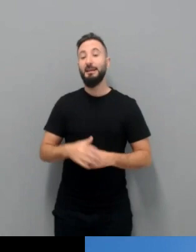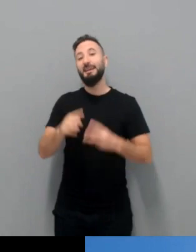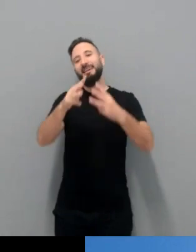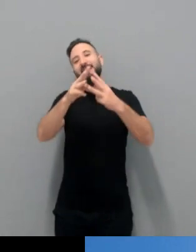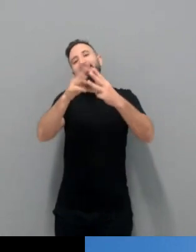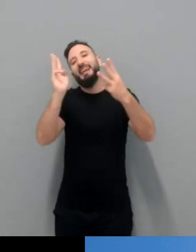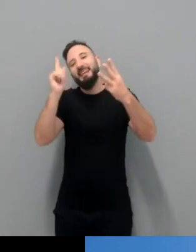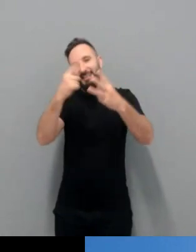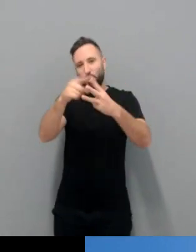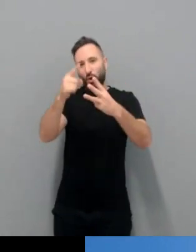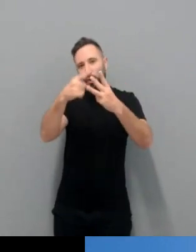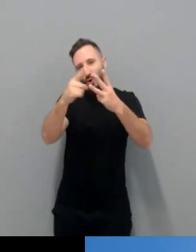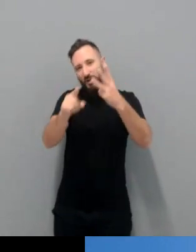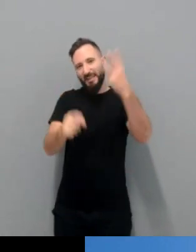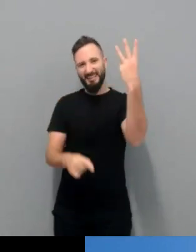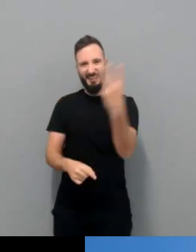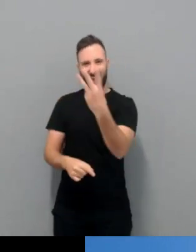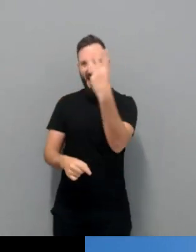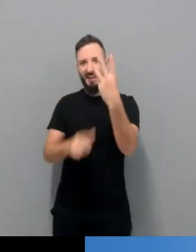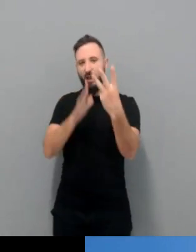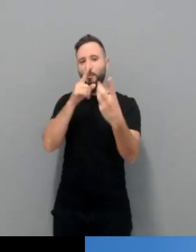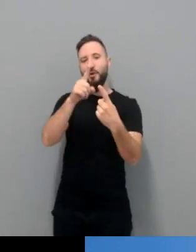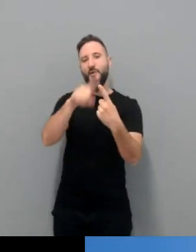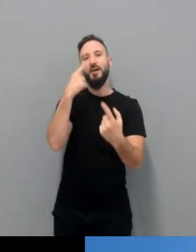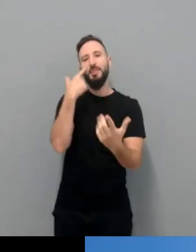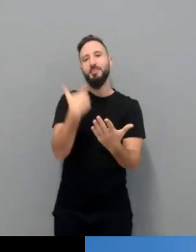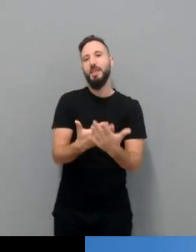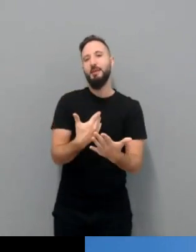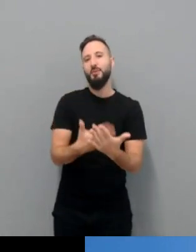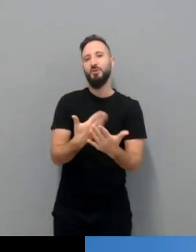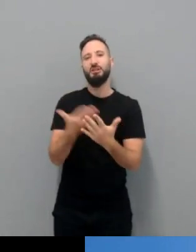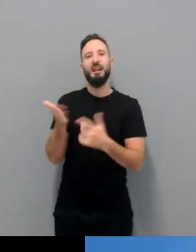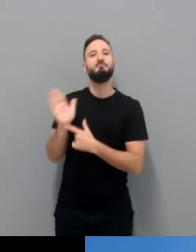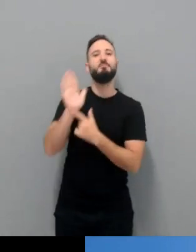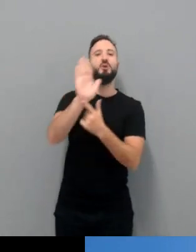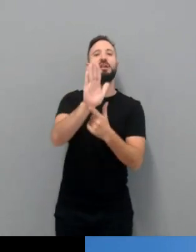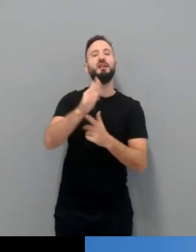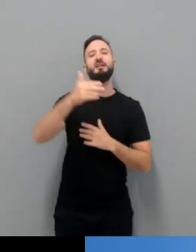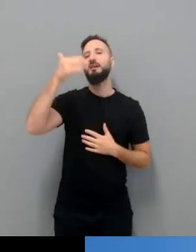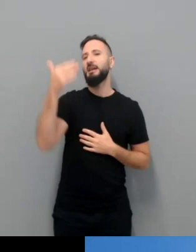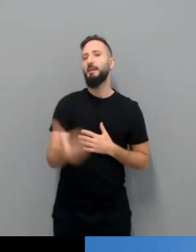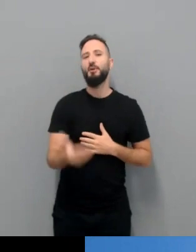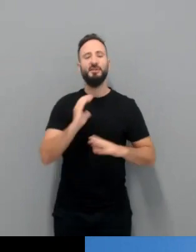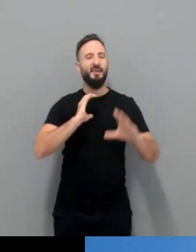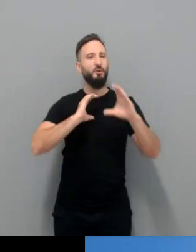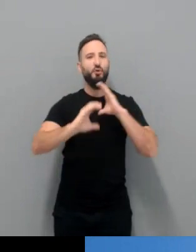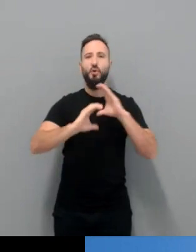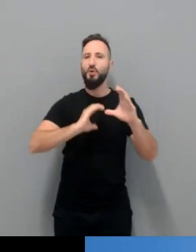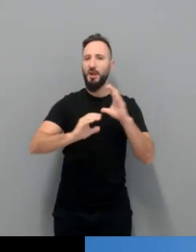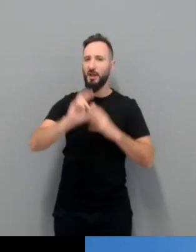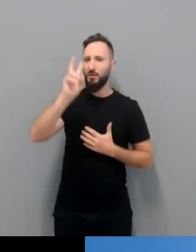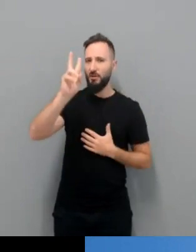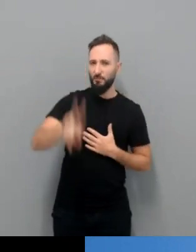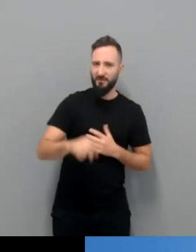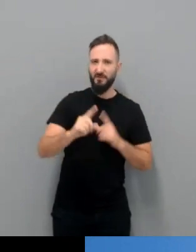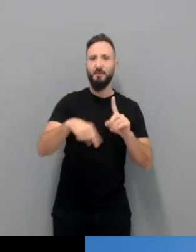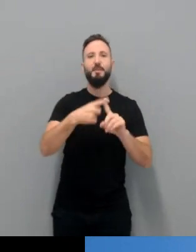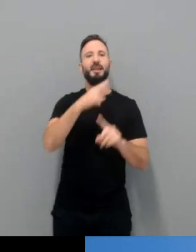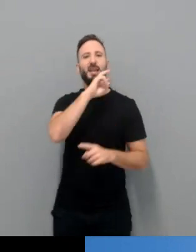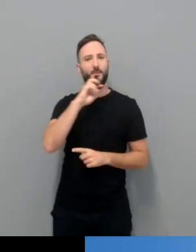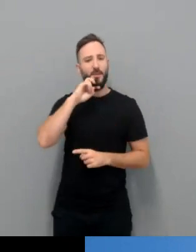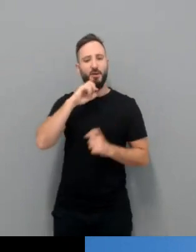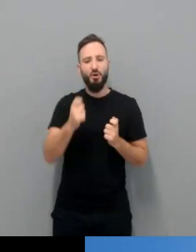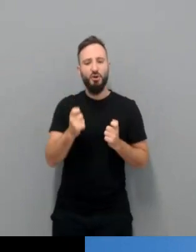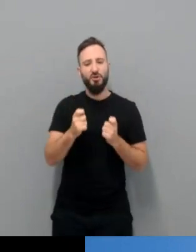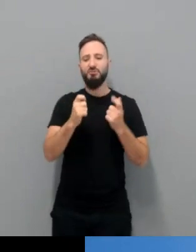tres cosas. Por demostrar y mostrar la importancia de la comunicación y dar valor